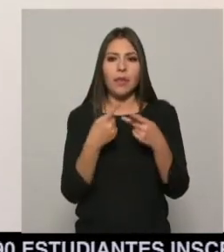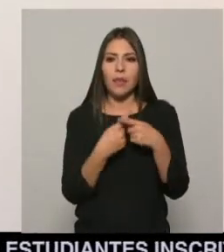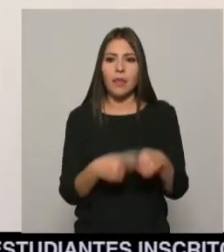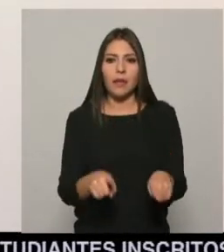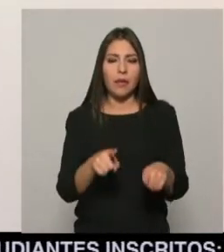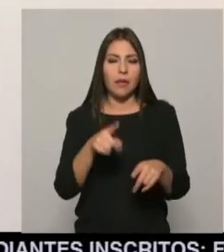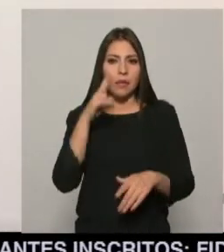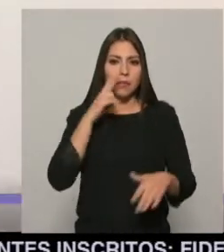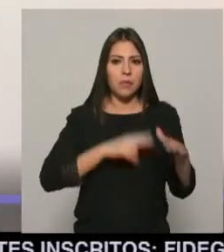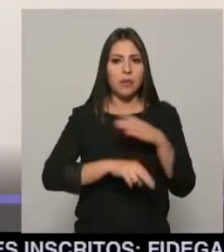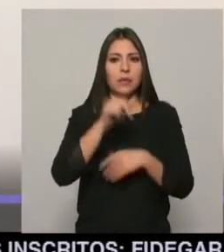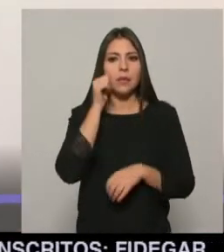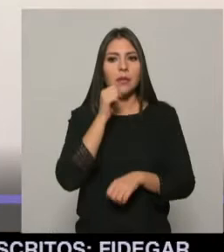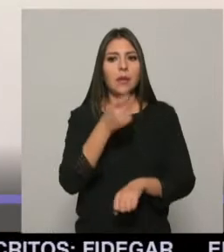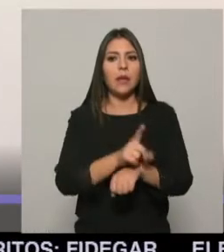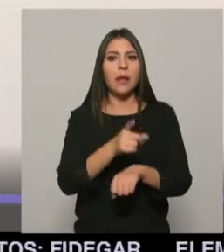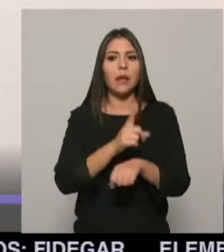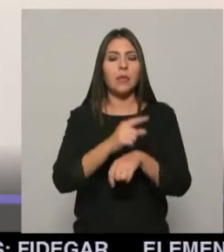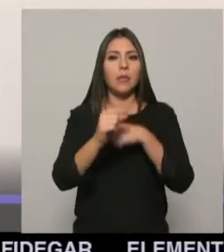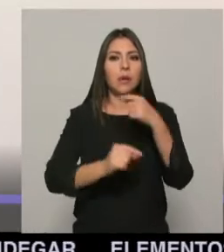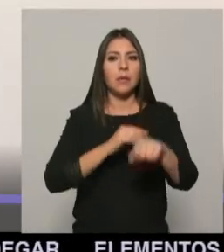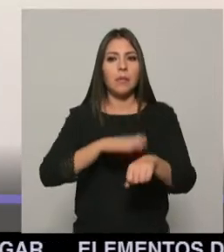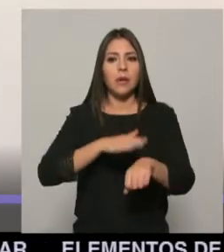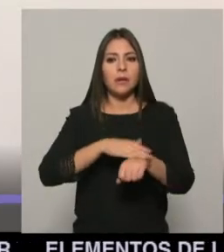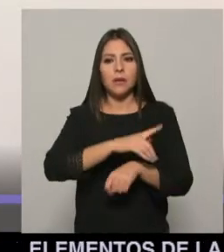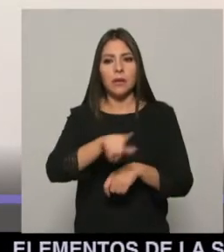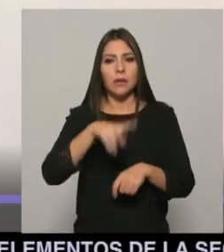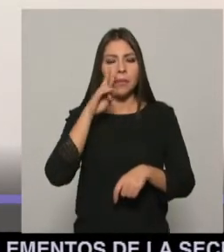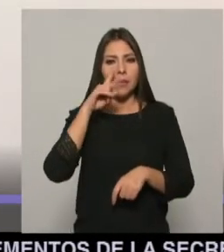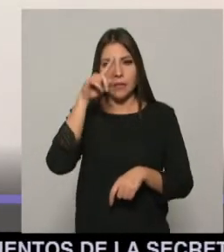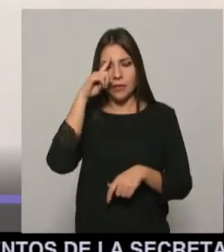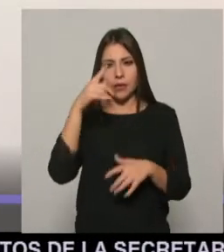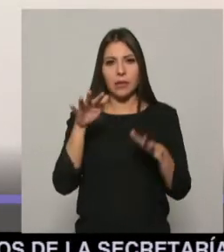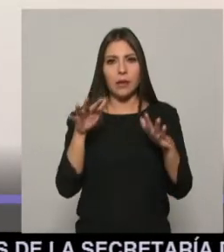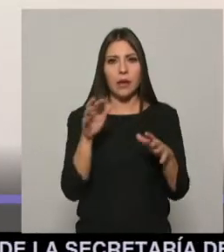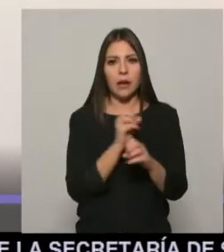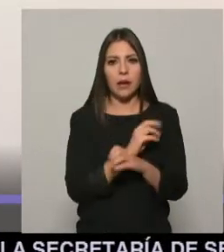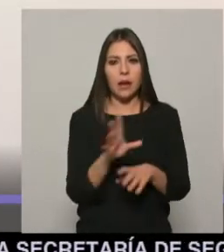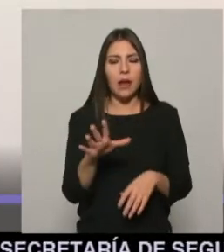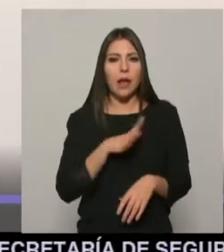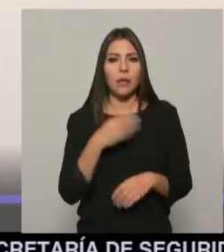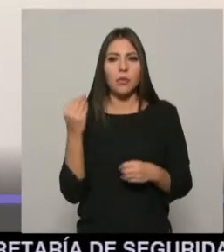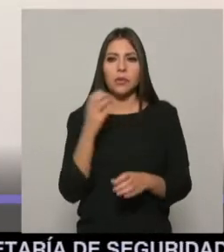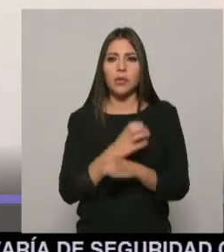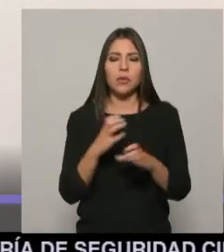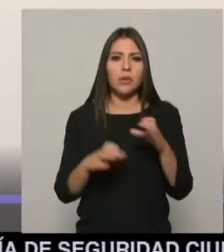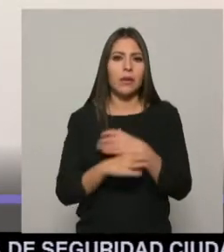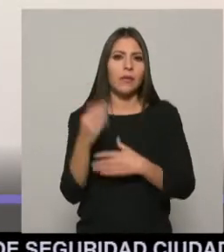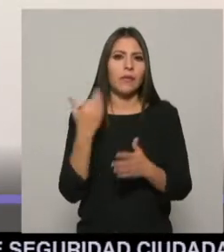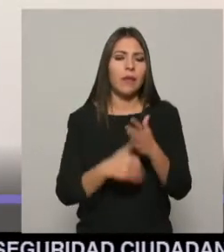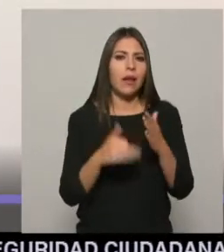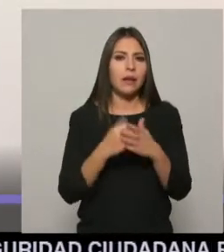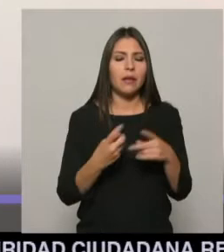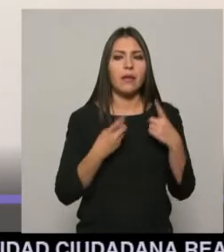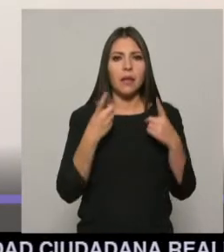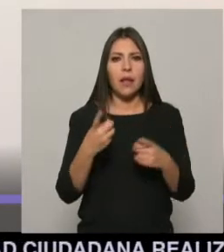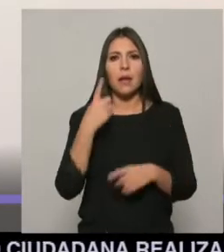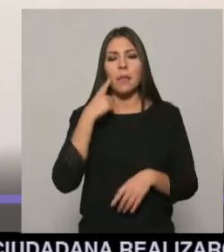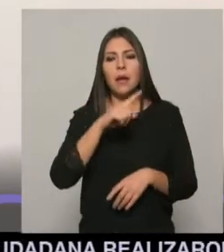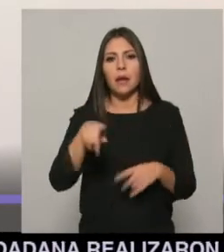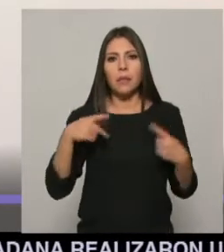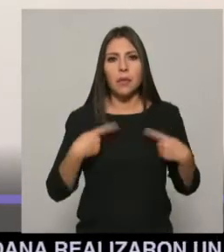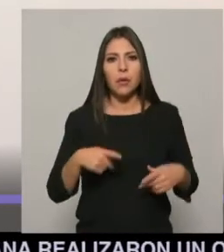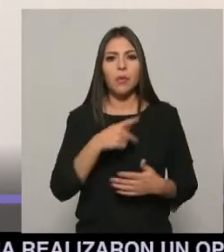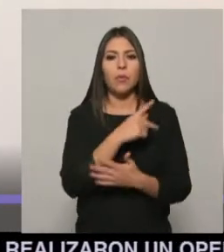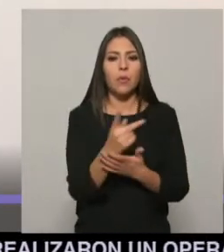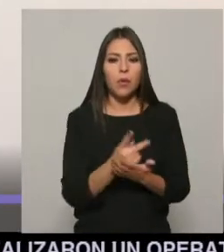cada día son más. Yo creo que los resultados a todas luces son claras, en donde se ha quedado mucho a deber a los ciudadanos en programas sociales, en seguridad, en